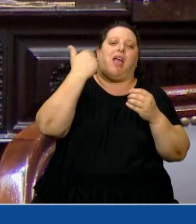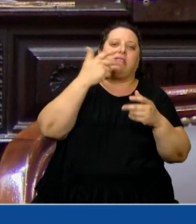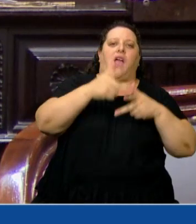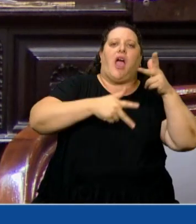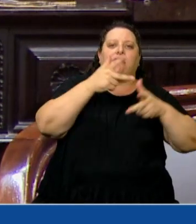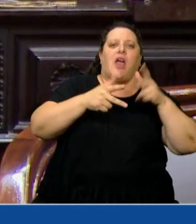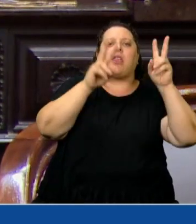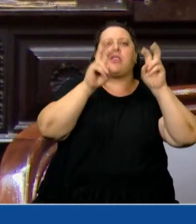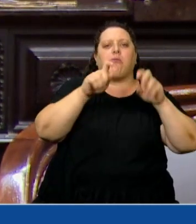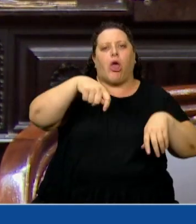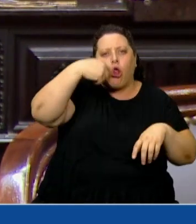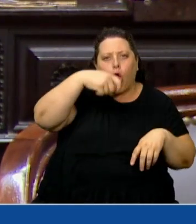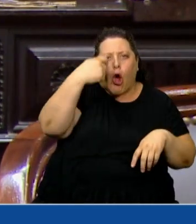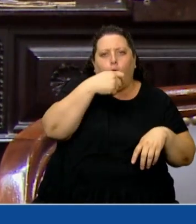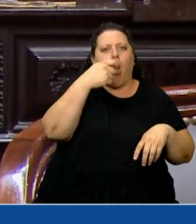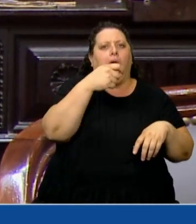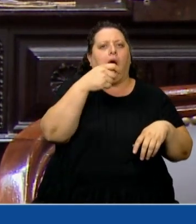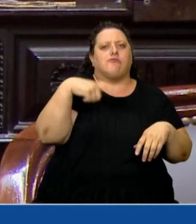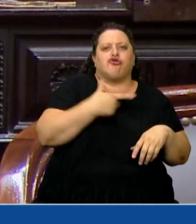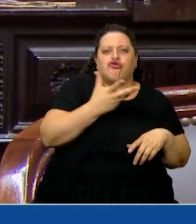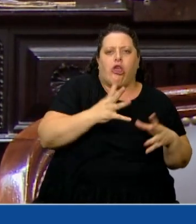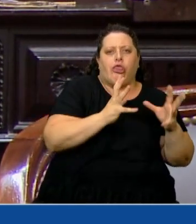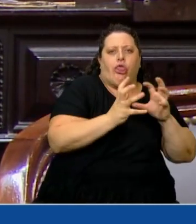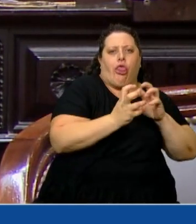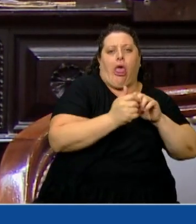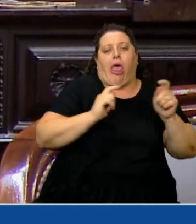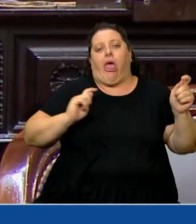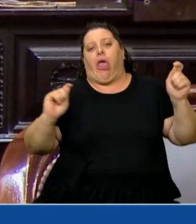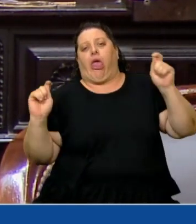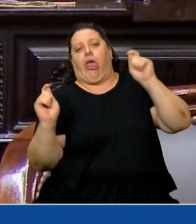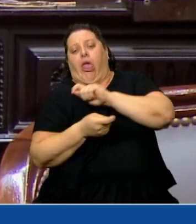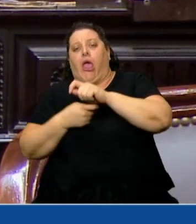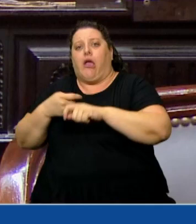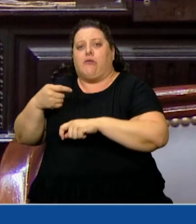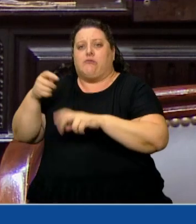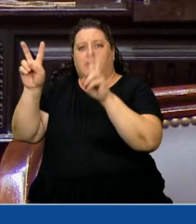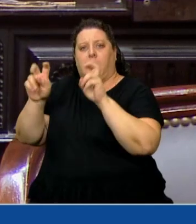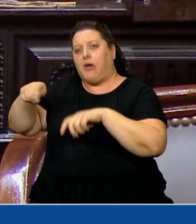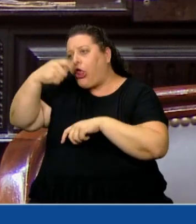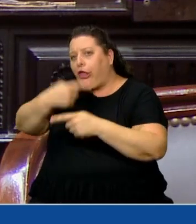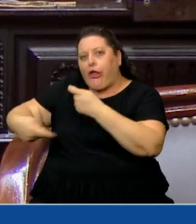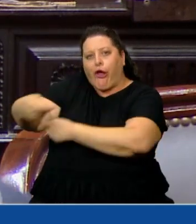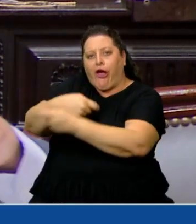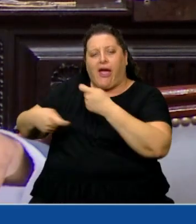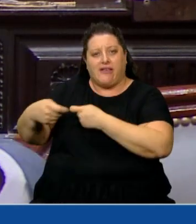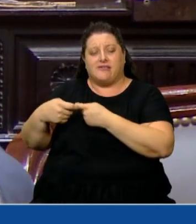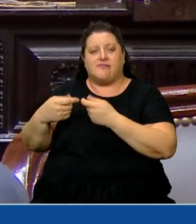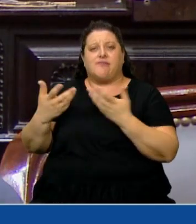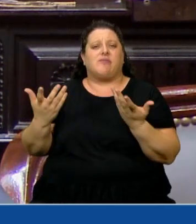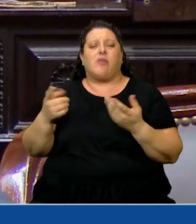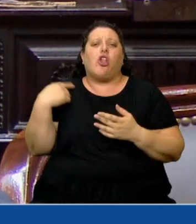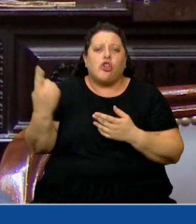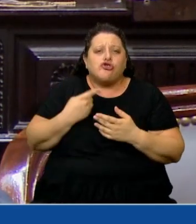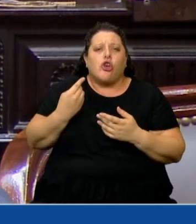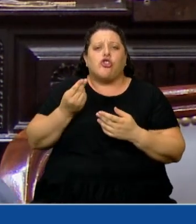narcotráfico. Todos los recursos que hemos invertido en la fuerza de seguridad y en la justicia no han hecho otra